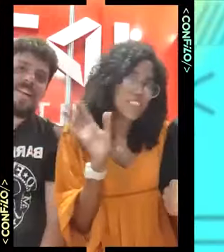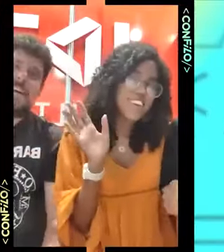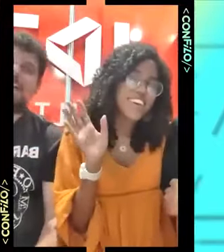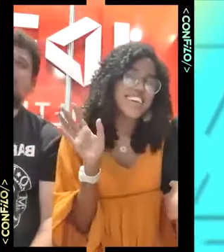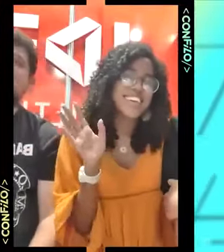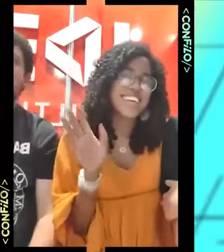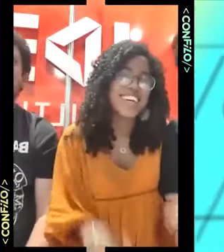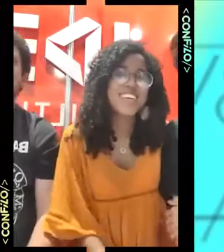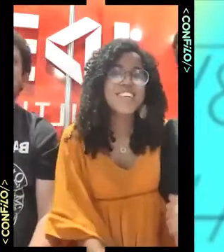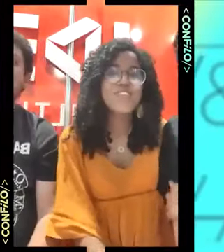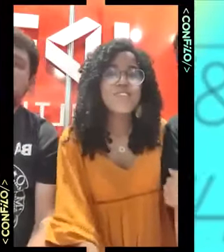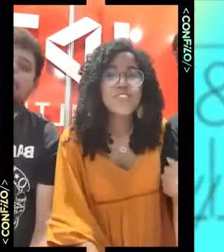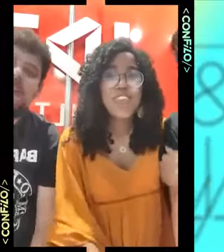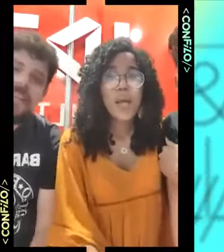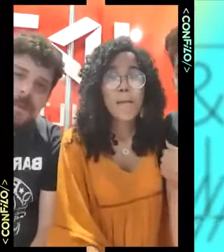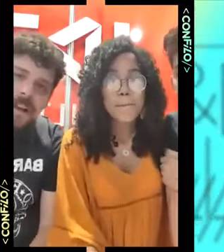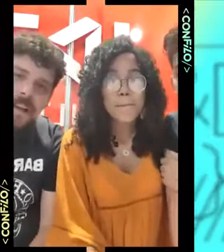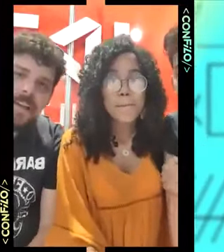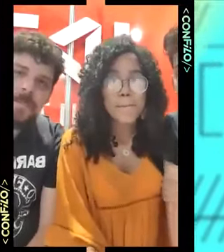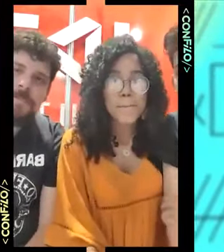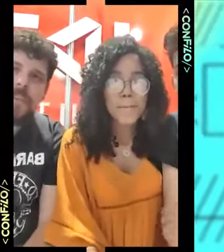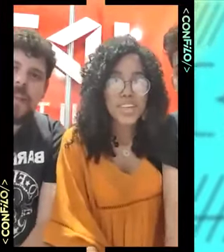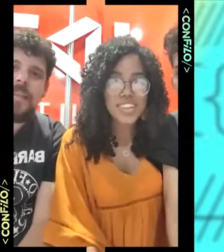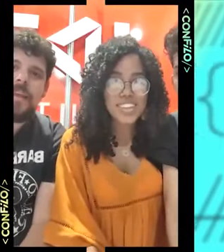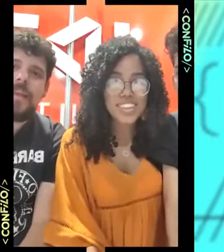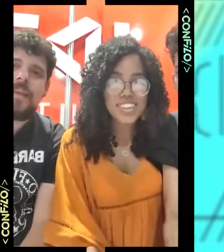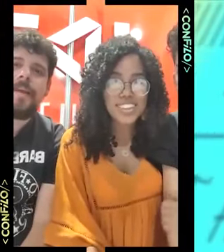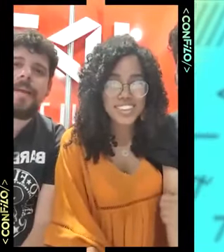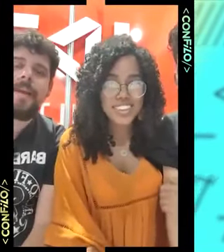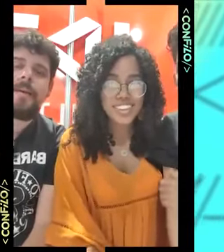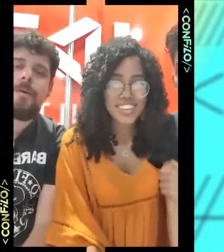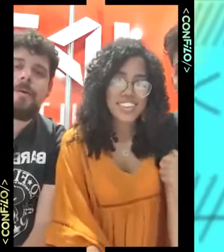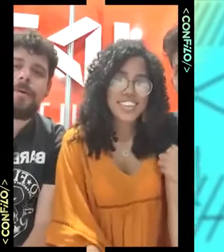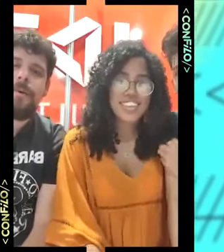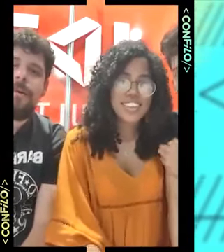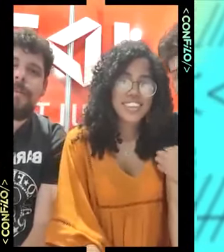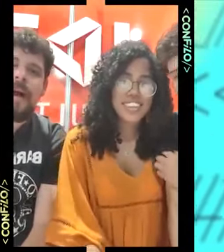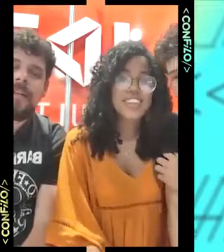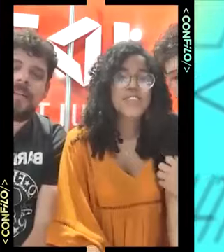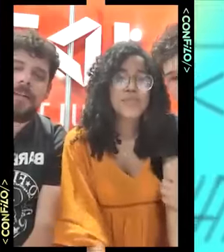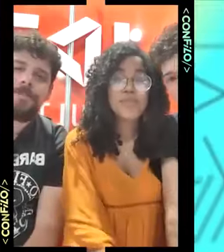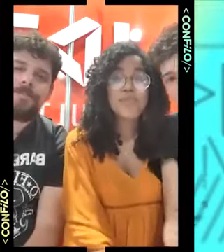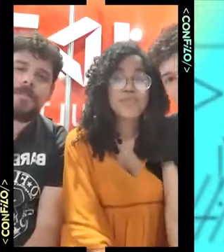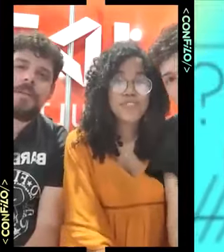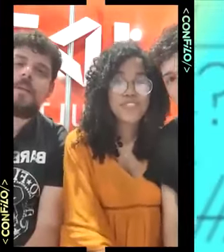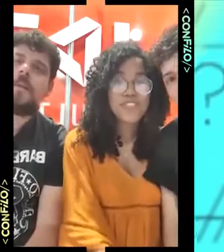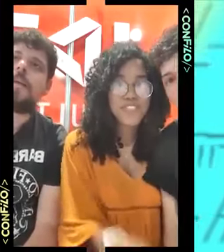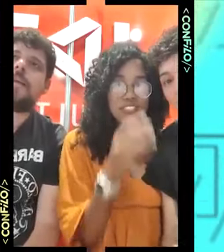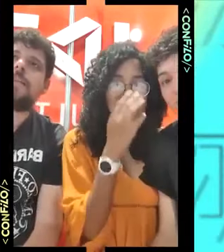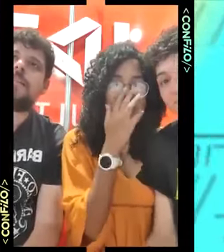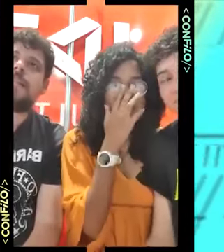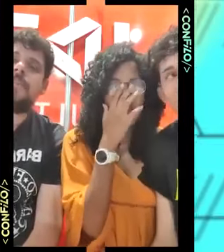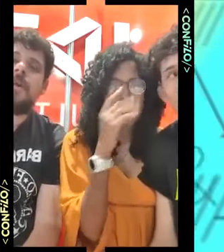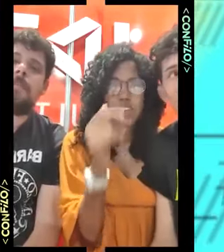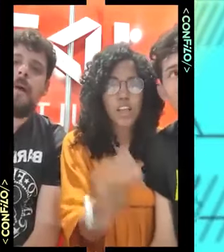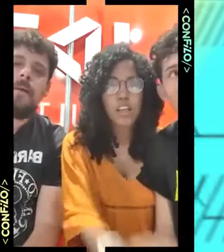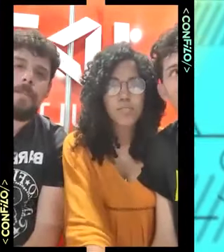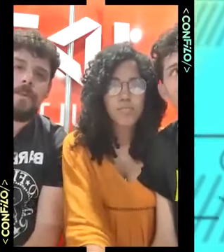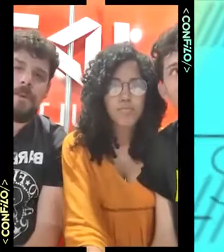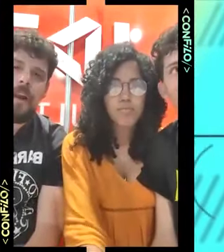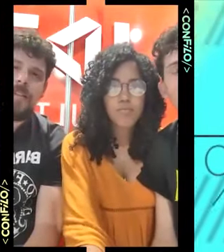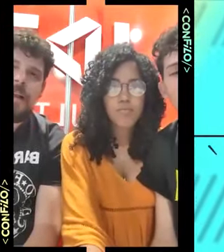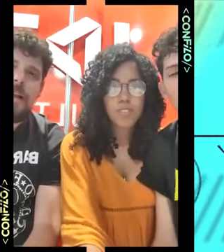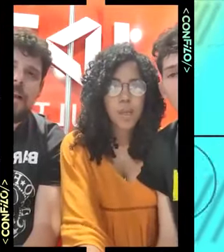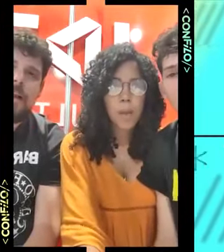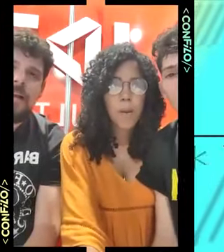objetivo. Claro, ahora es todo abierto. Bueno, estamos aquí desde el Colombio Patria, que se está haciendo en